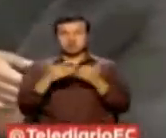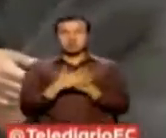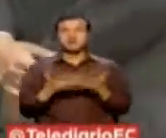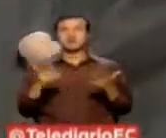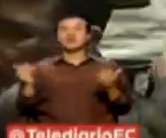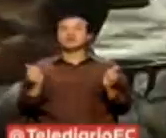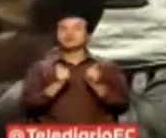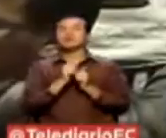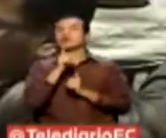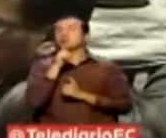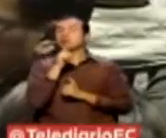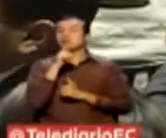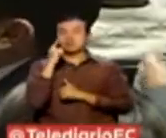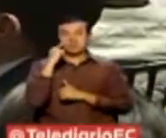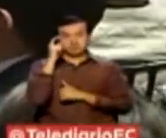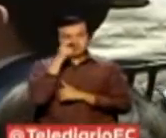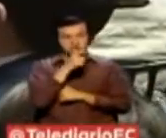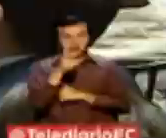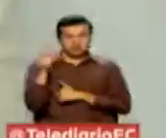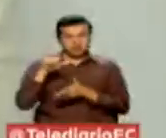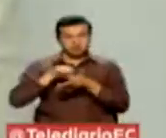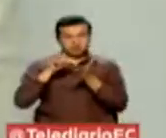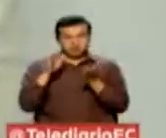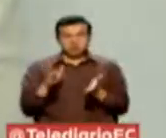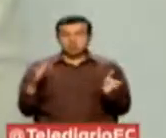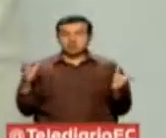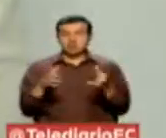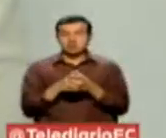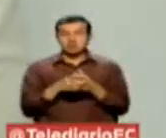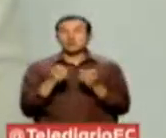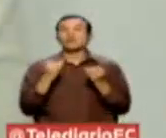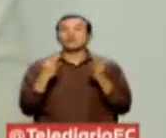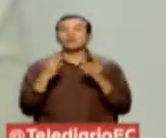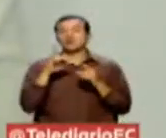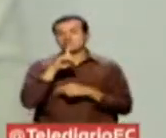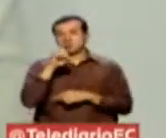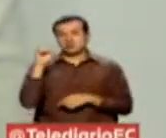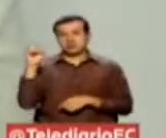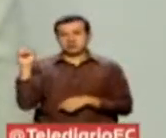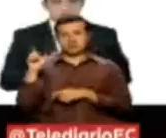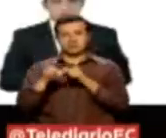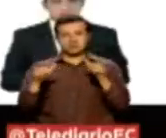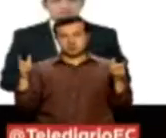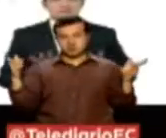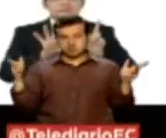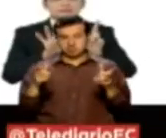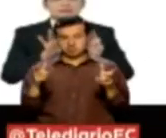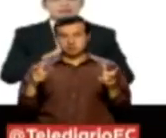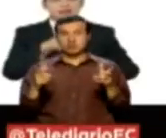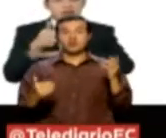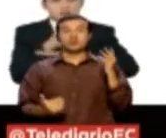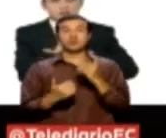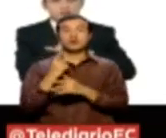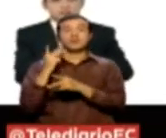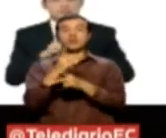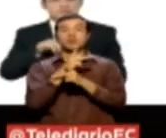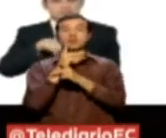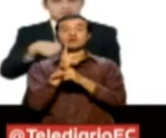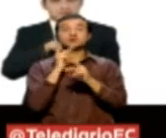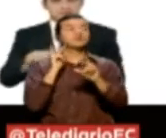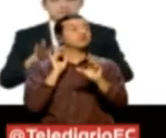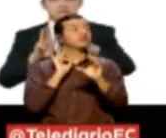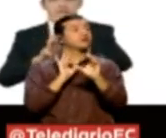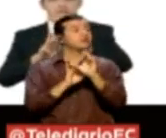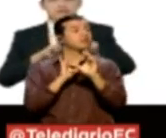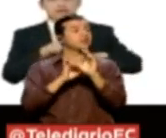estuvo acompañado por una veeduría ciudadana, conformada por cerca de un centenar de personas. El nuevo Consejo de Participación